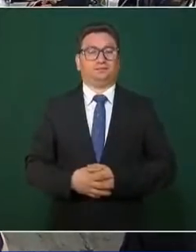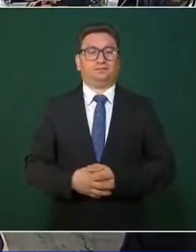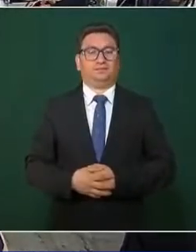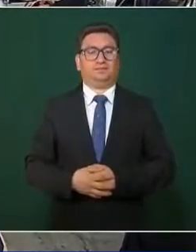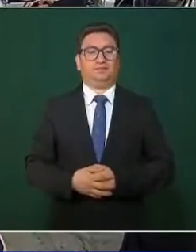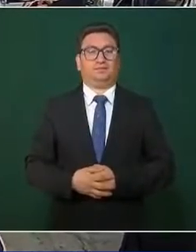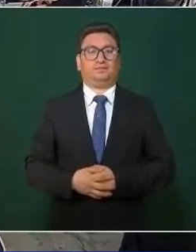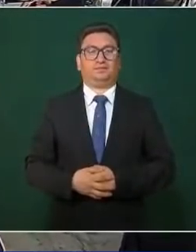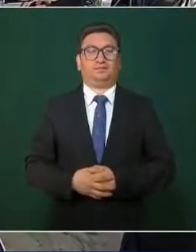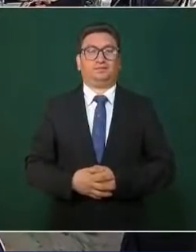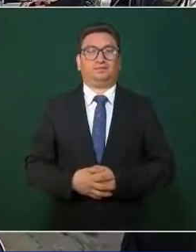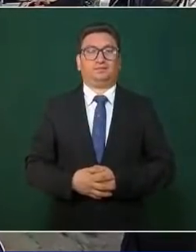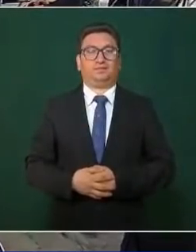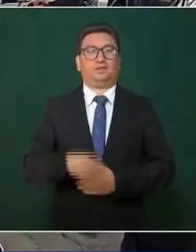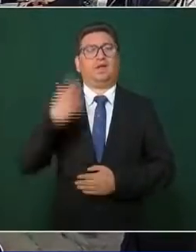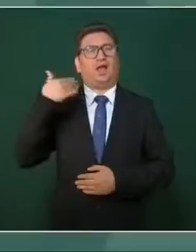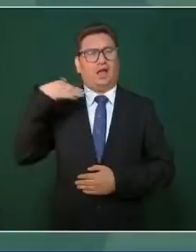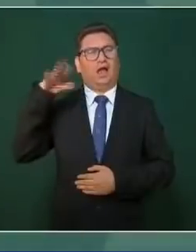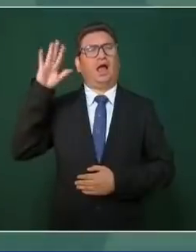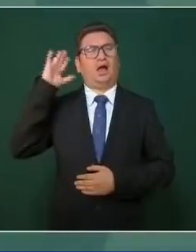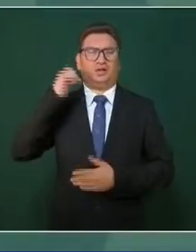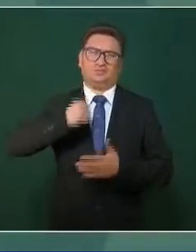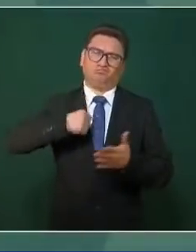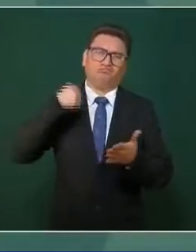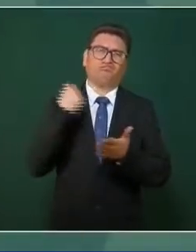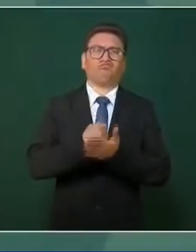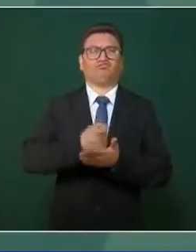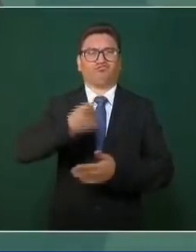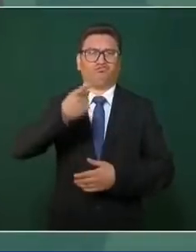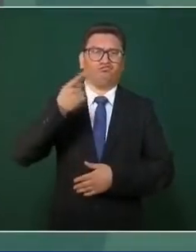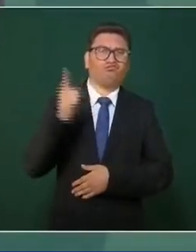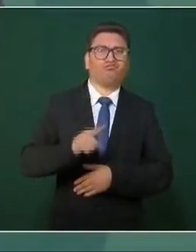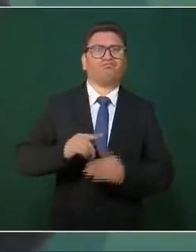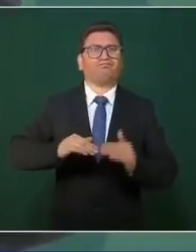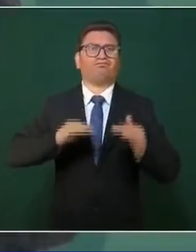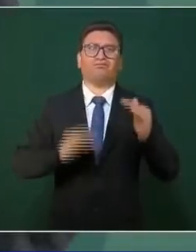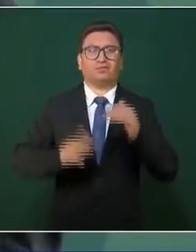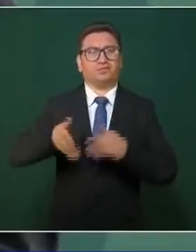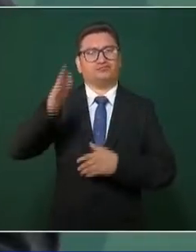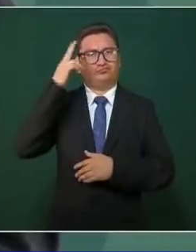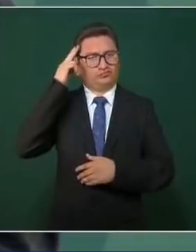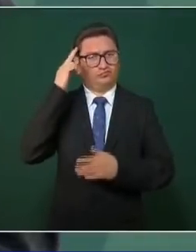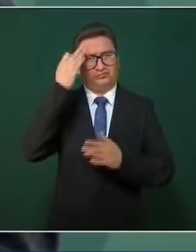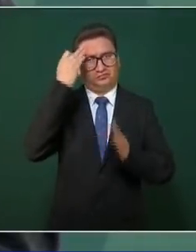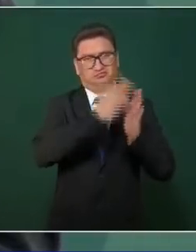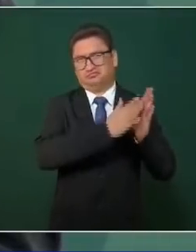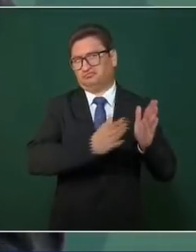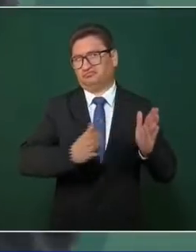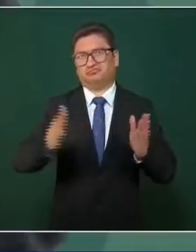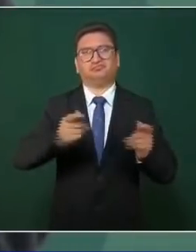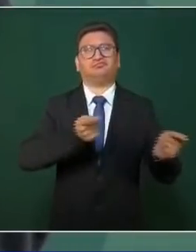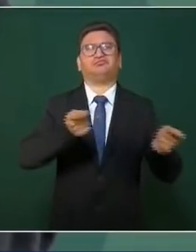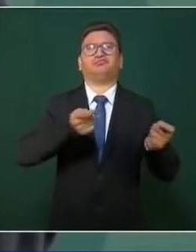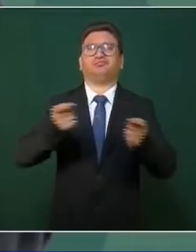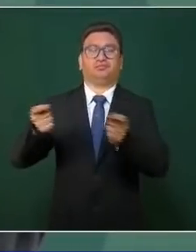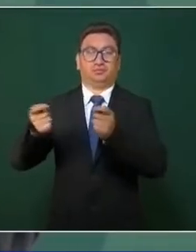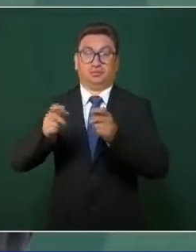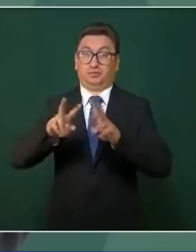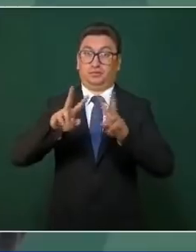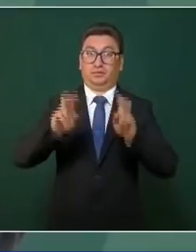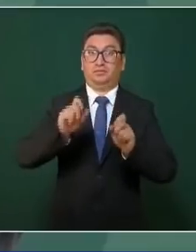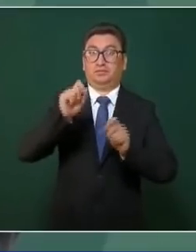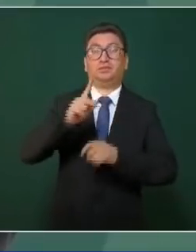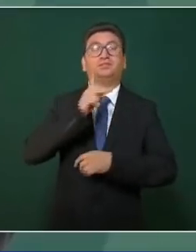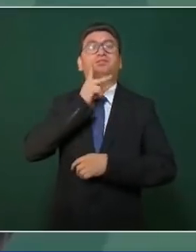es lo que se impuso en el porfiriato, del petróleo